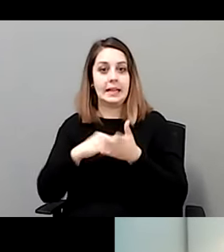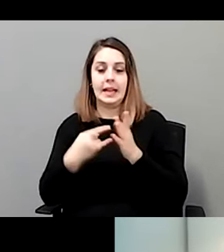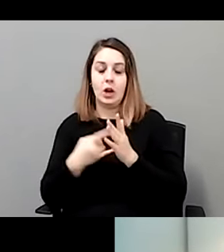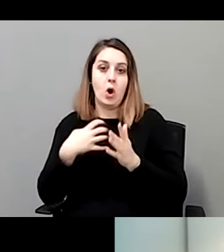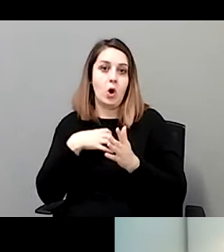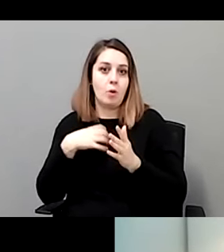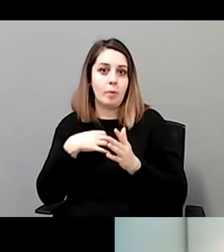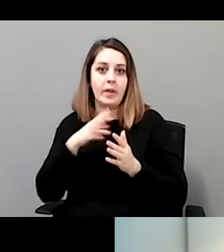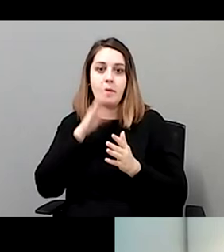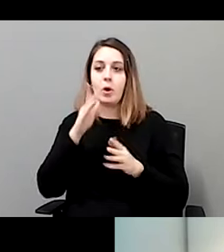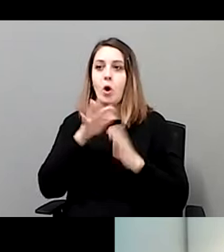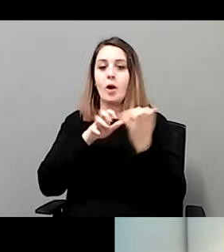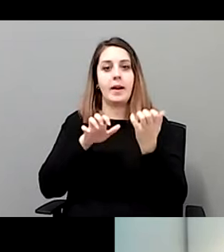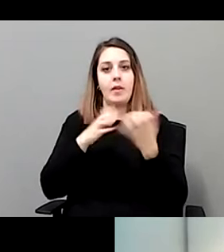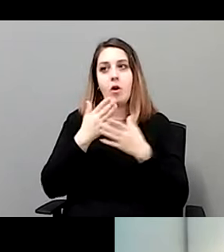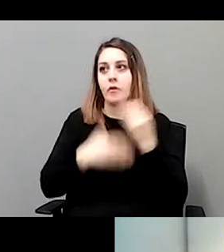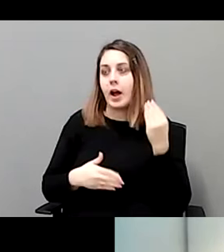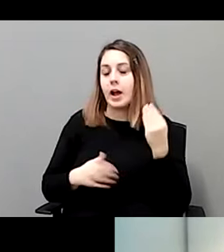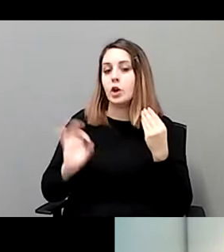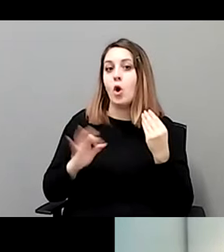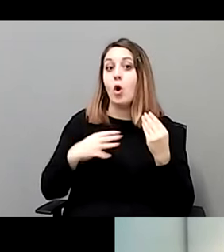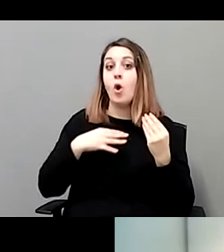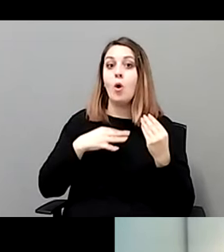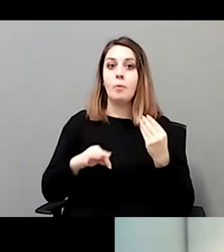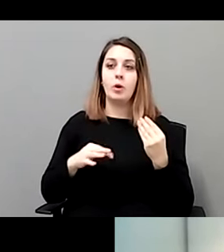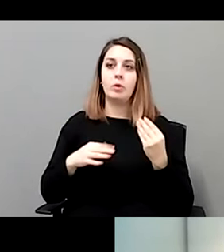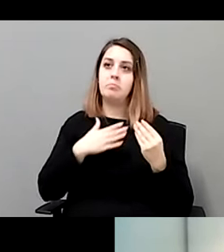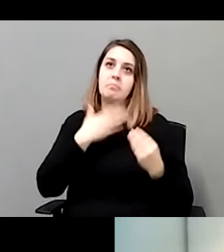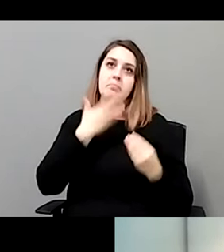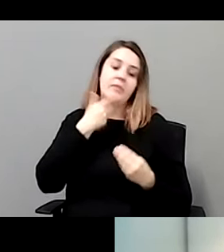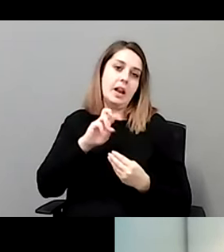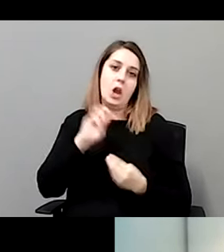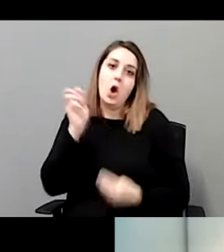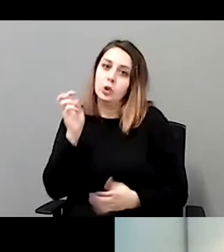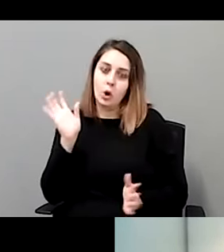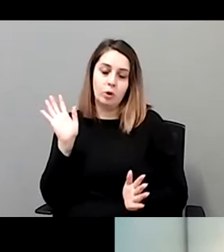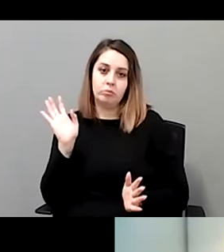porque el ordenador no va bien o cualquier cosa, o simplemente porque no lo deseéis,